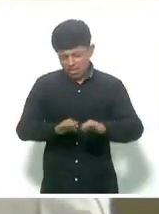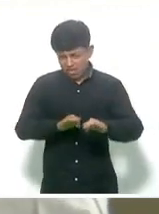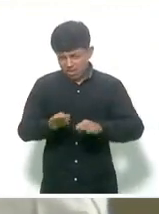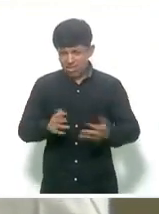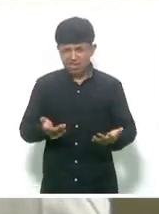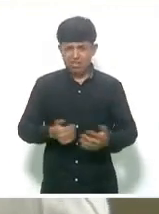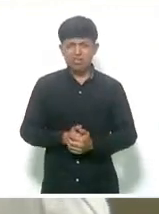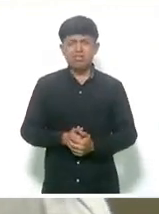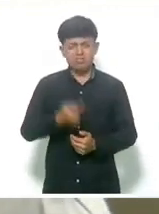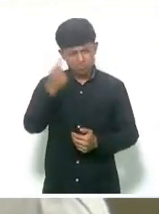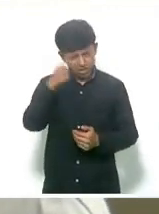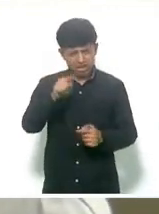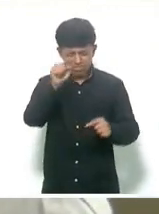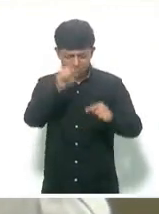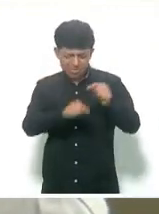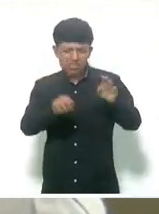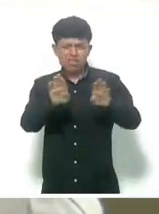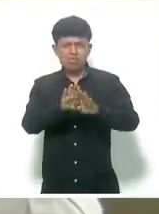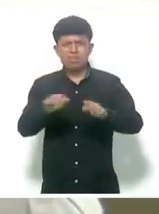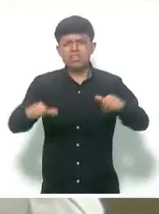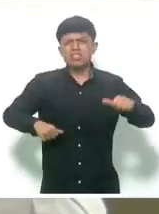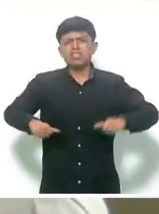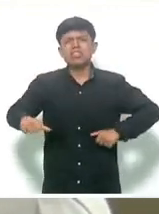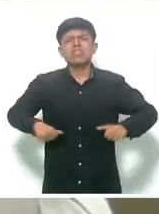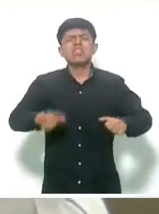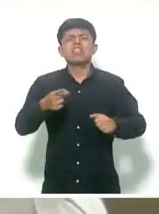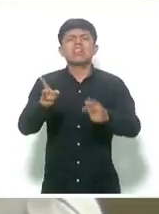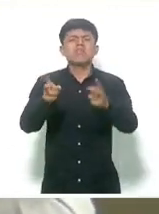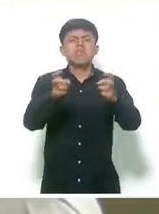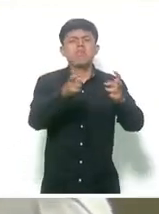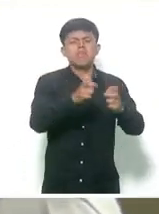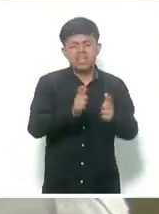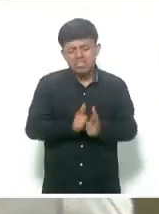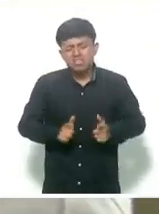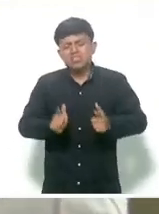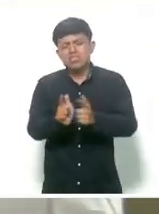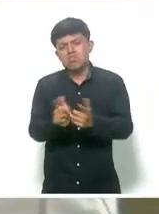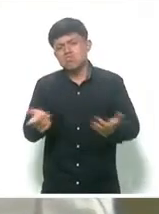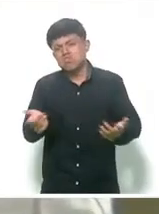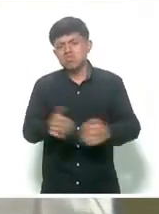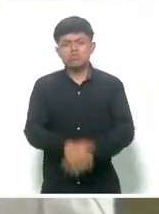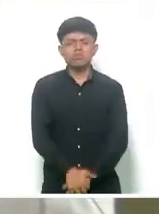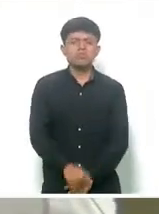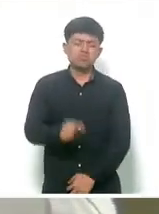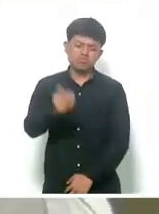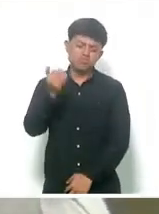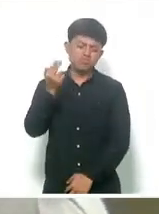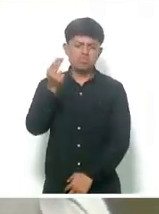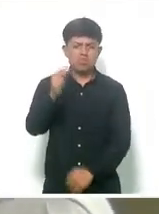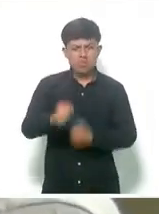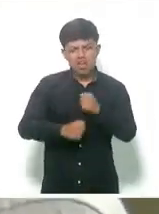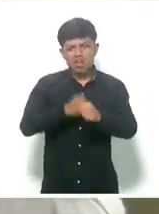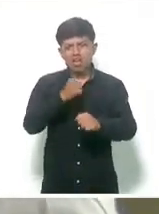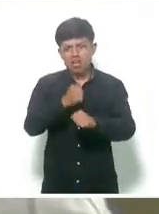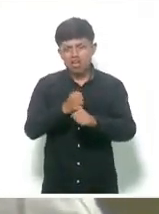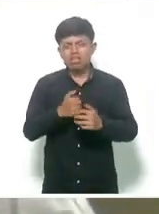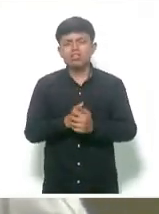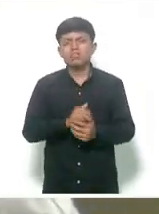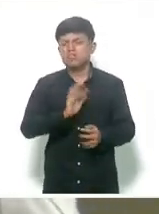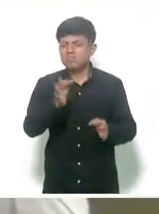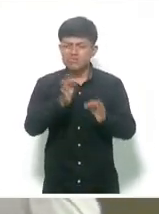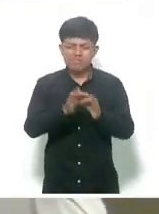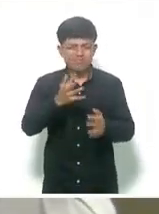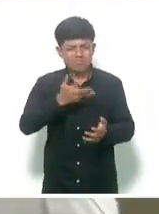para la prevención de las acciones de la delincuencia organizada en noviembre del año pasado se